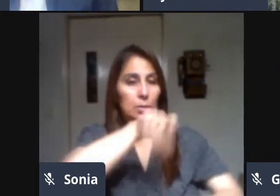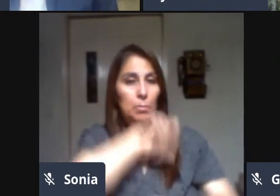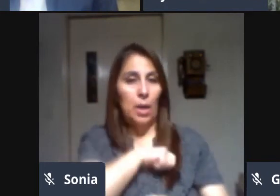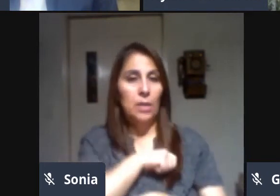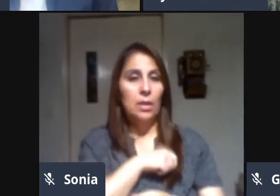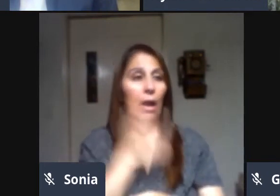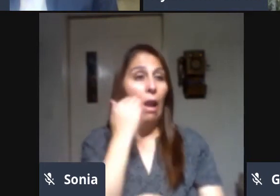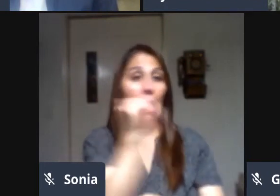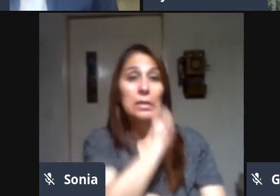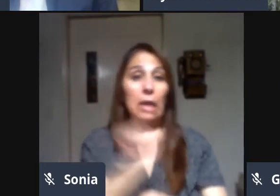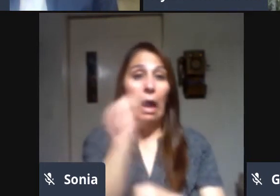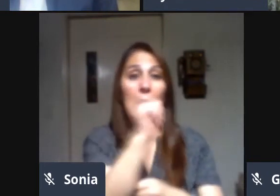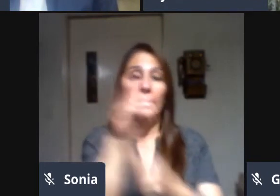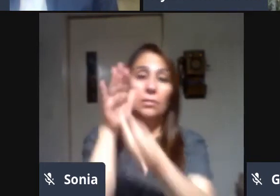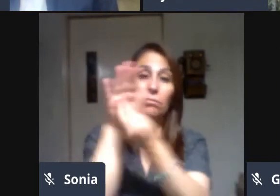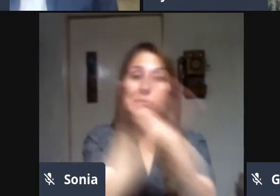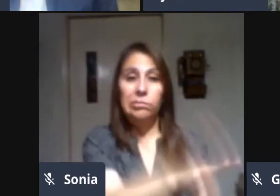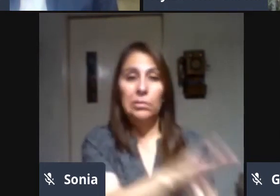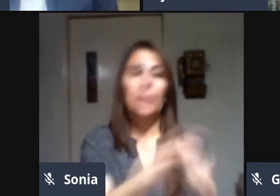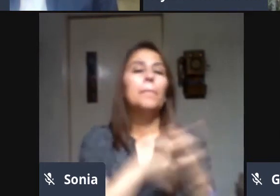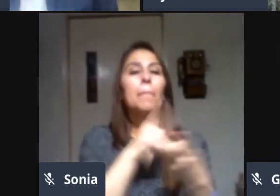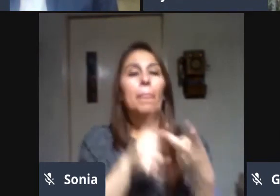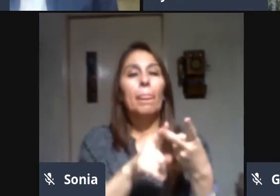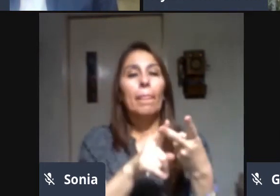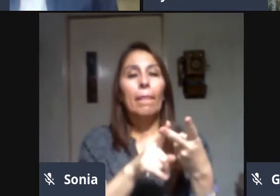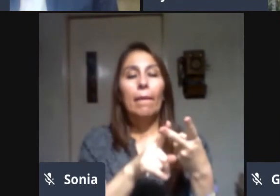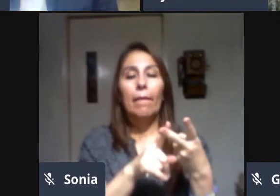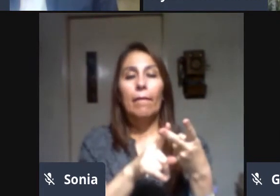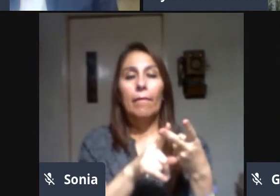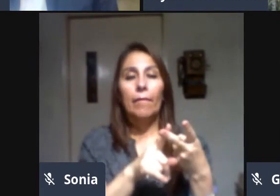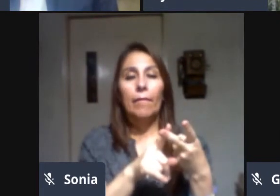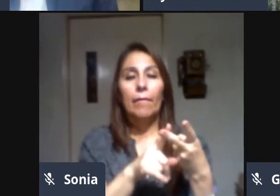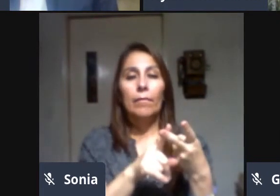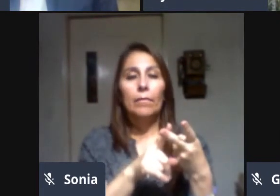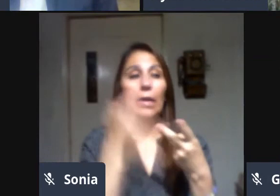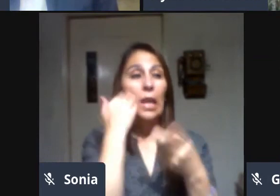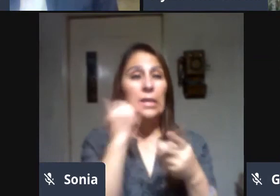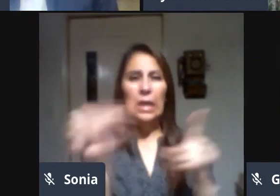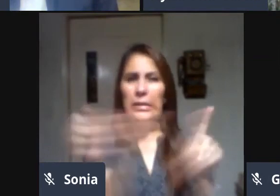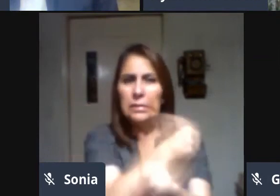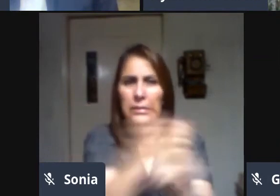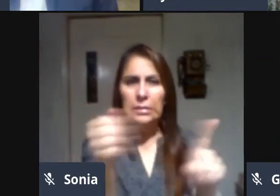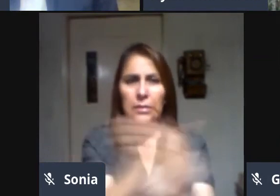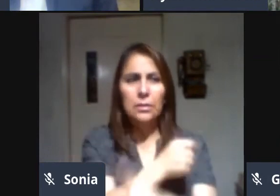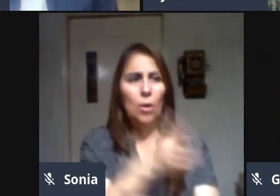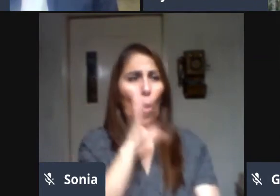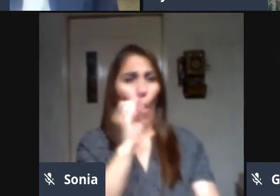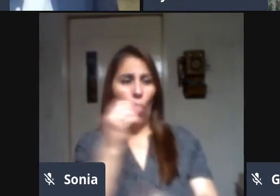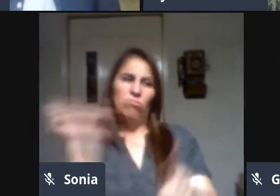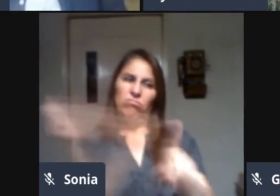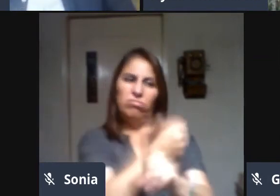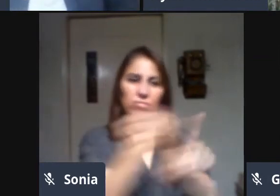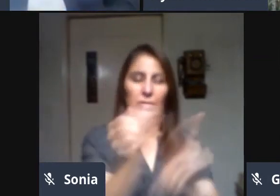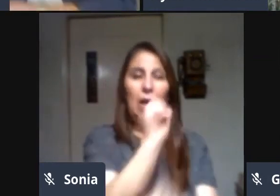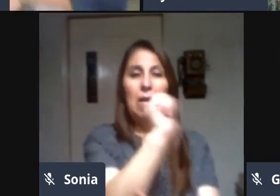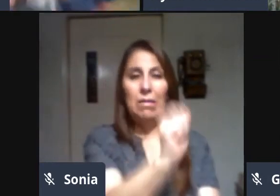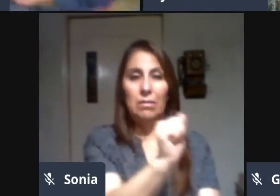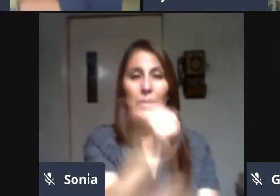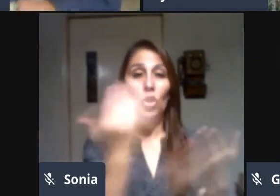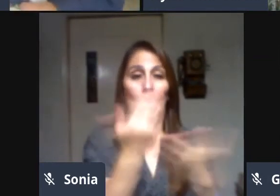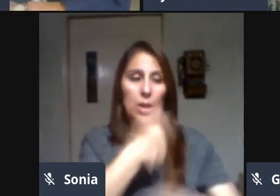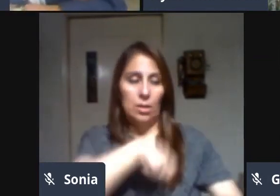sometidas eran maltratadas de los hombres entonces quiero